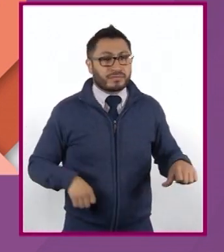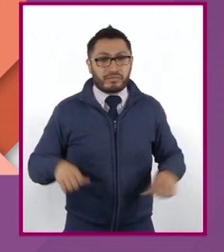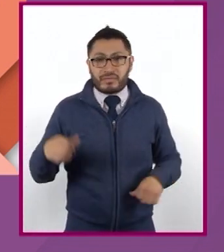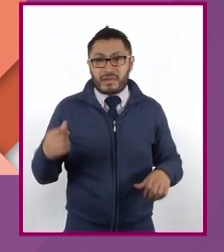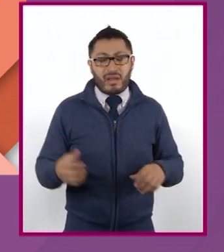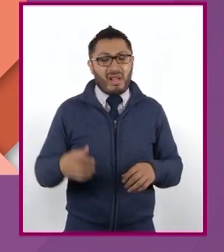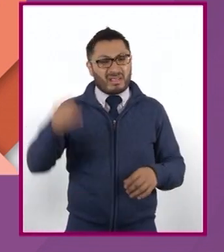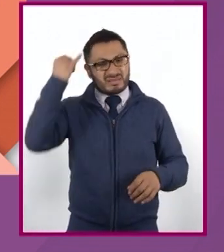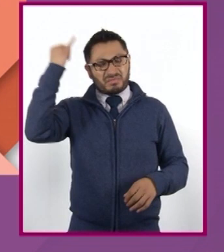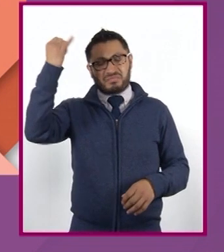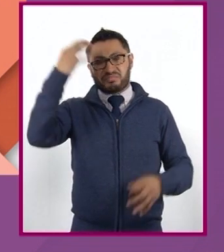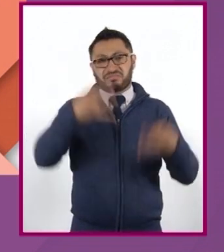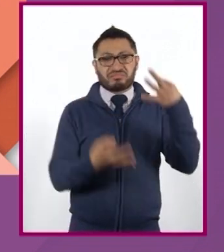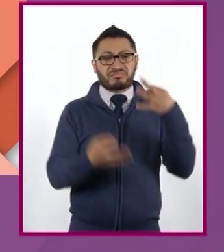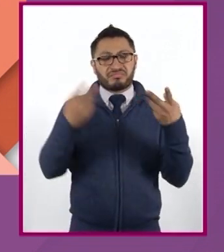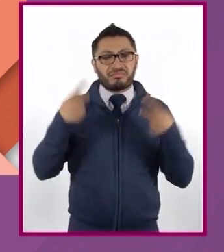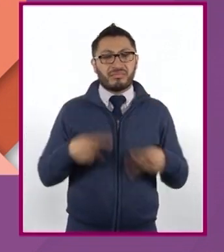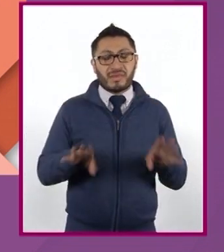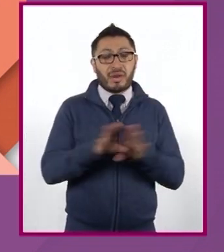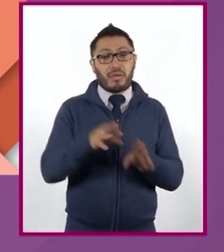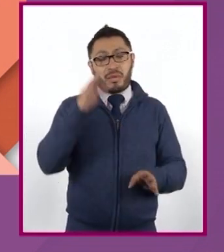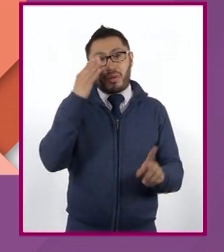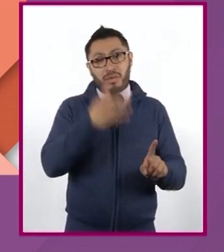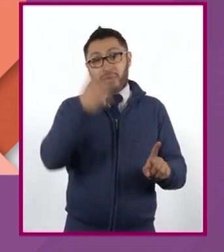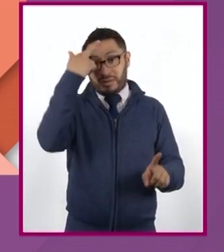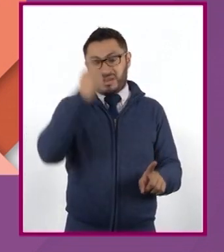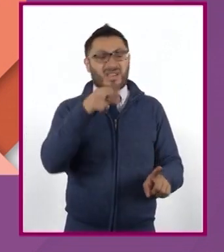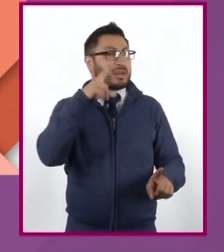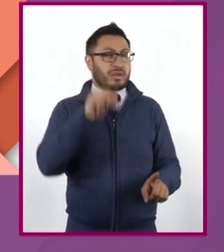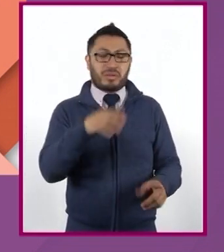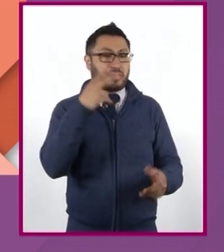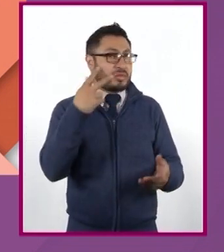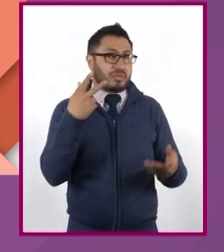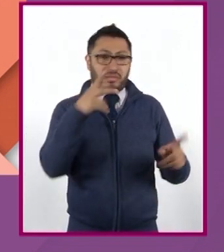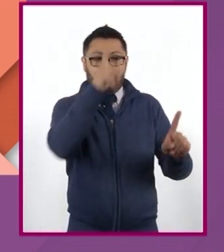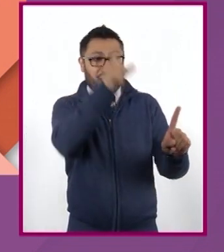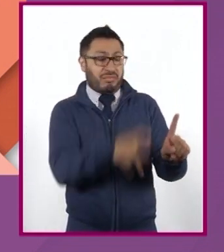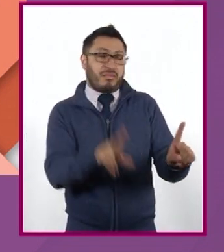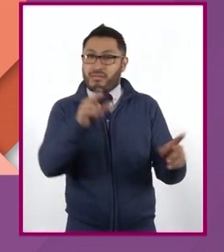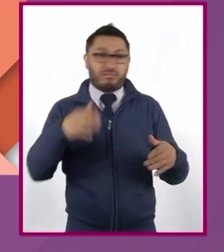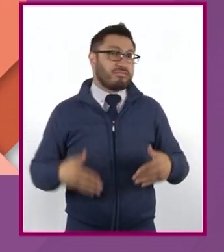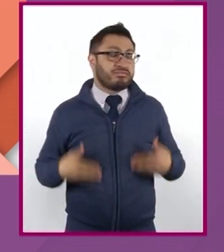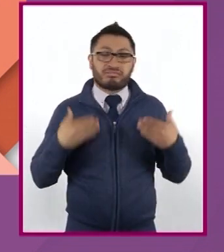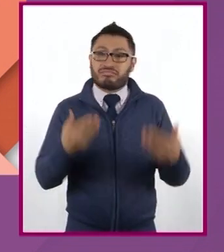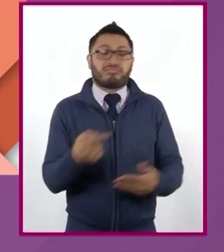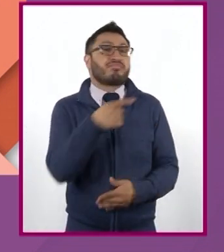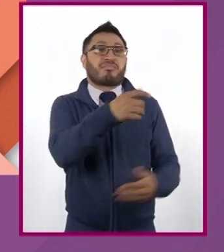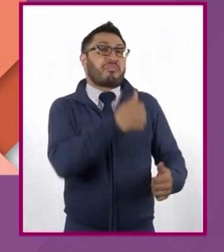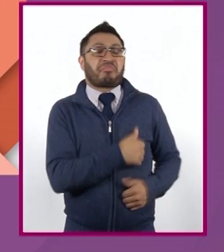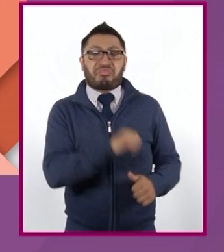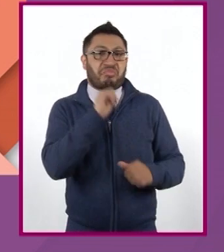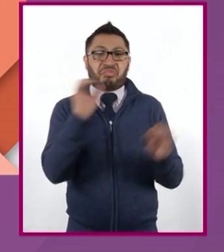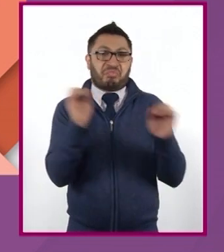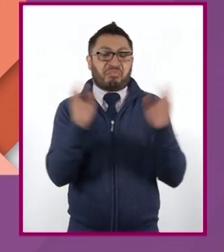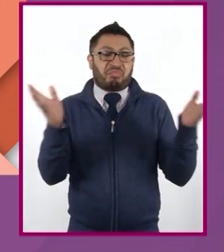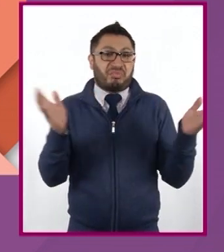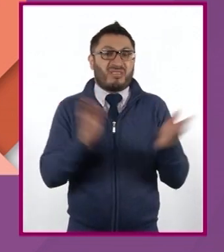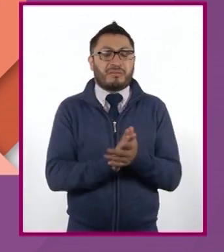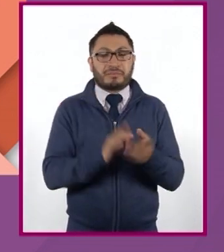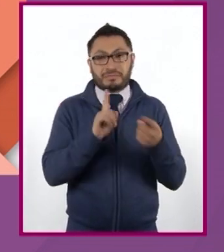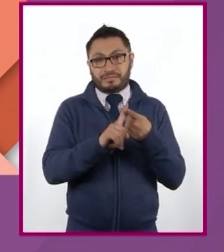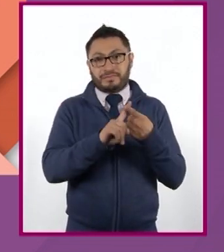persona como razones de que no es una persona de confianza ni tiene autoridad.